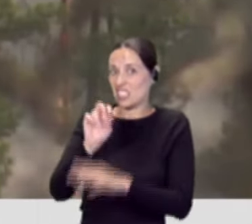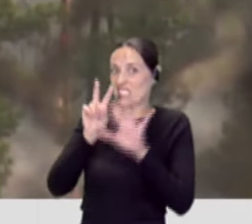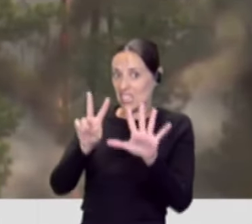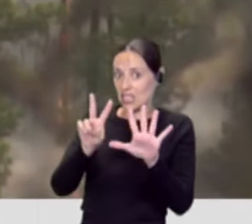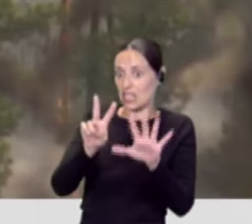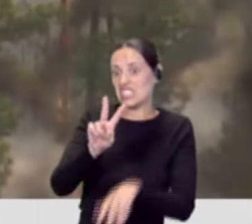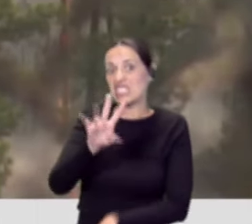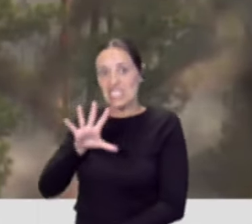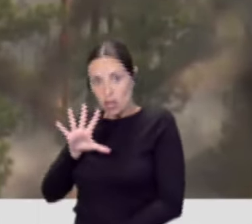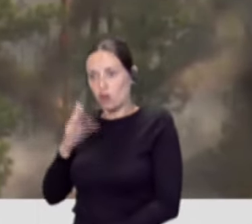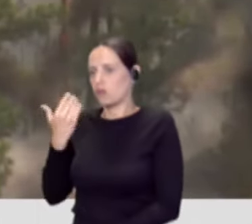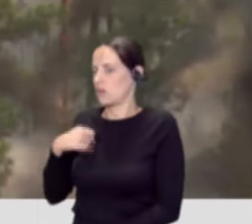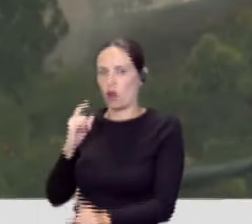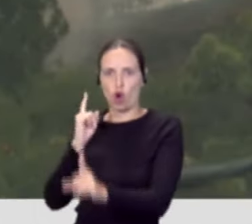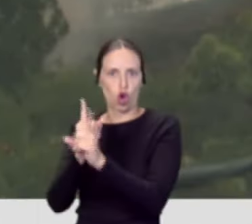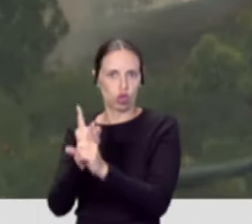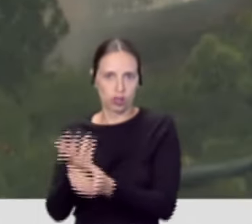esta medida.